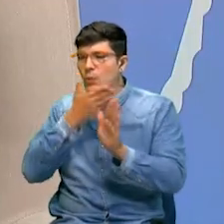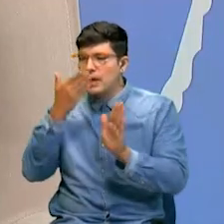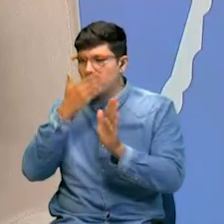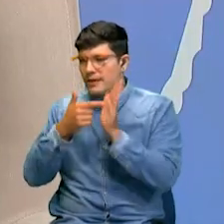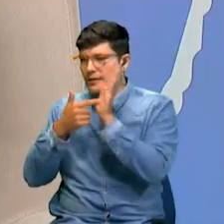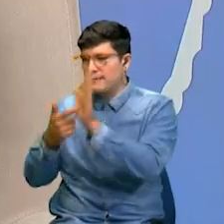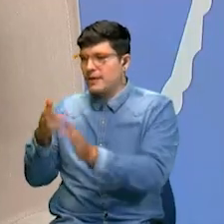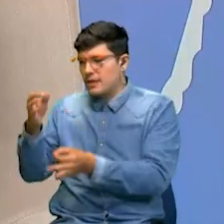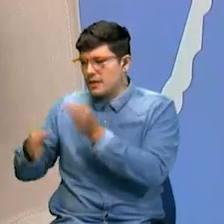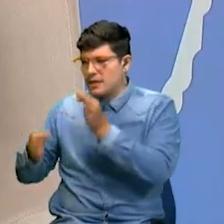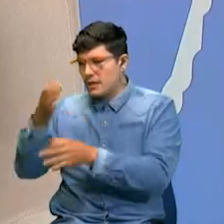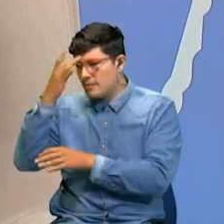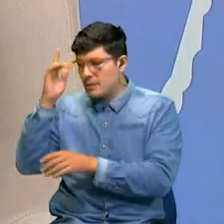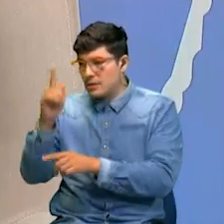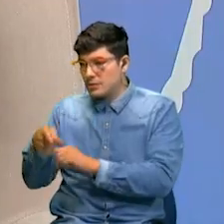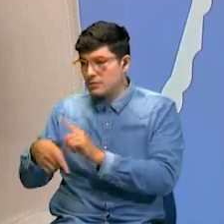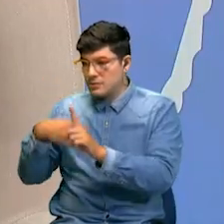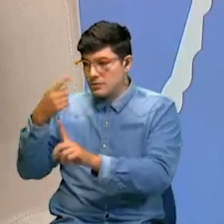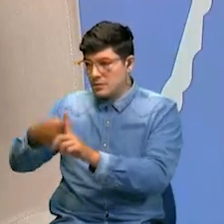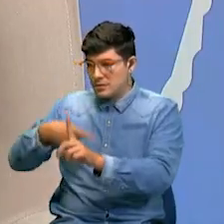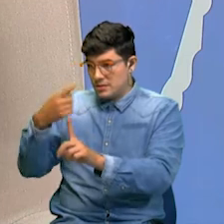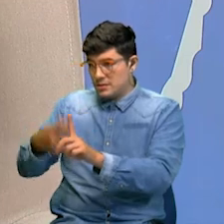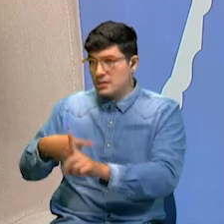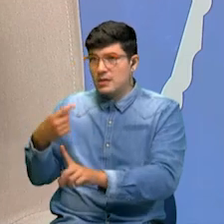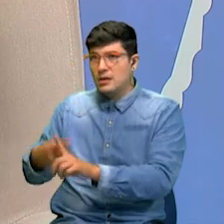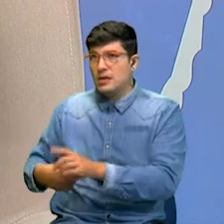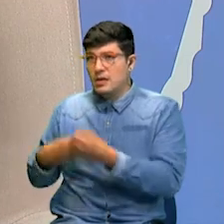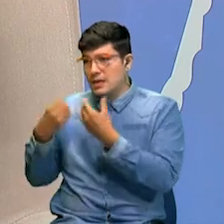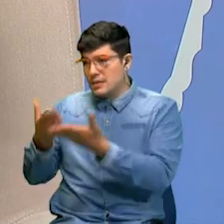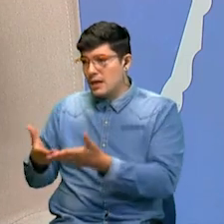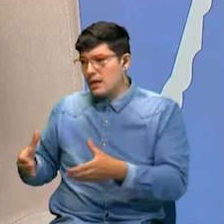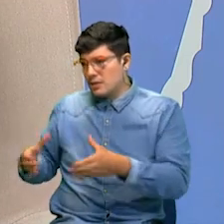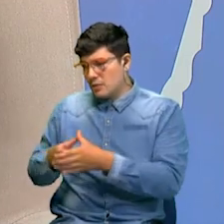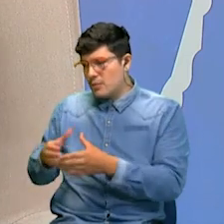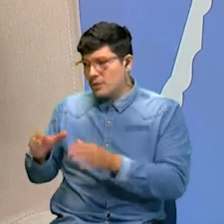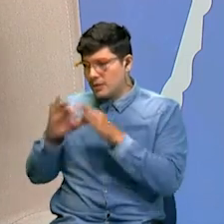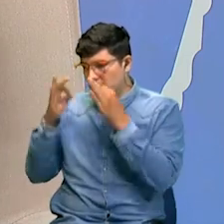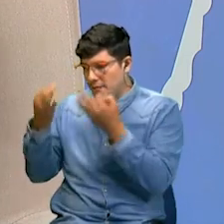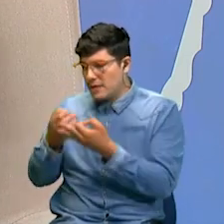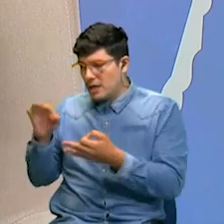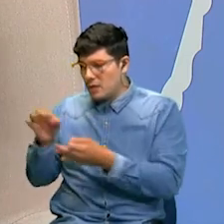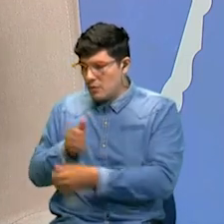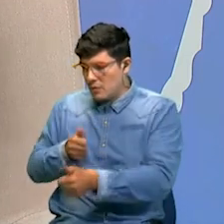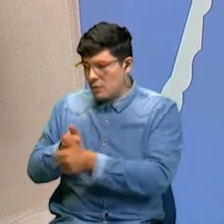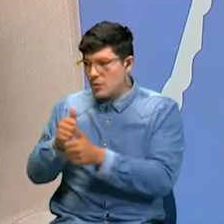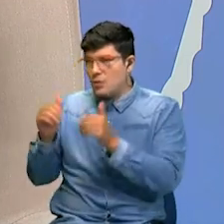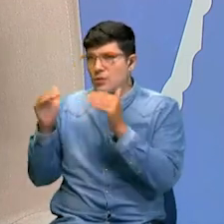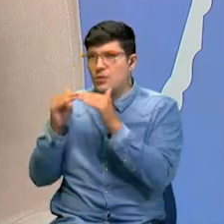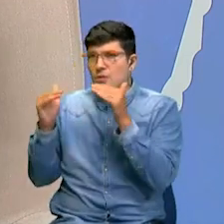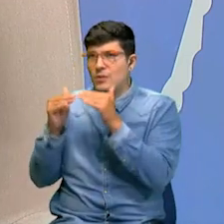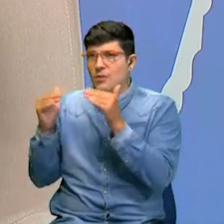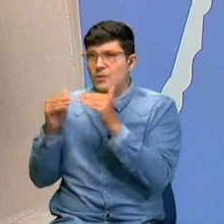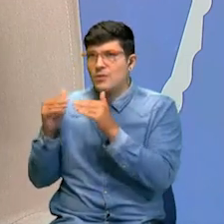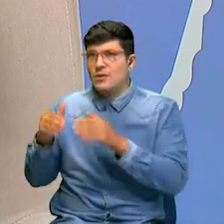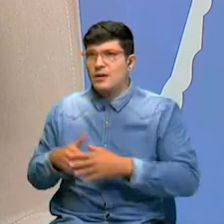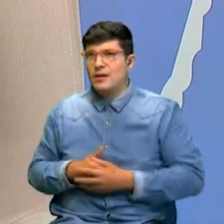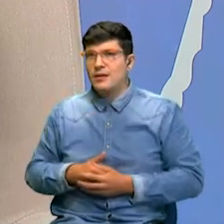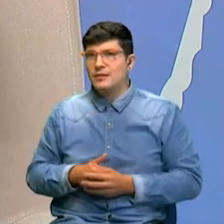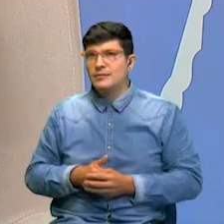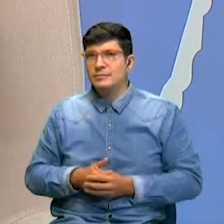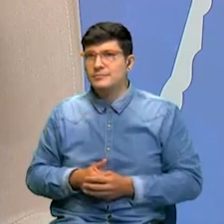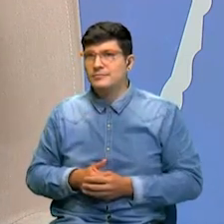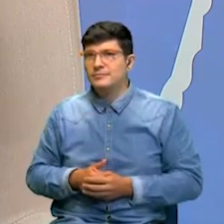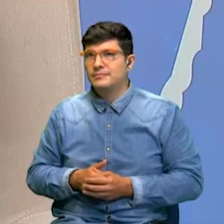porque la cuota provisional la dan en la comisaría o en el IBE, el Instituto Colombiano de